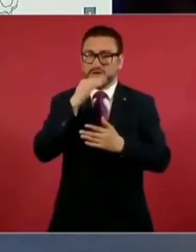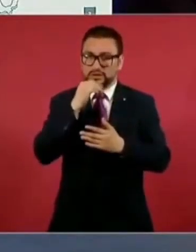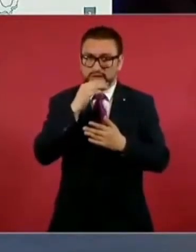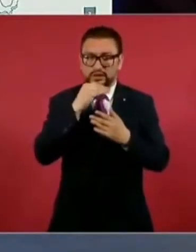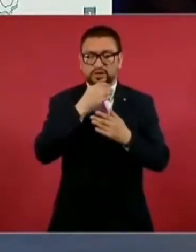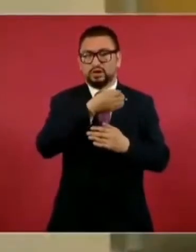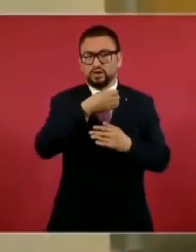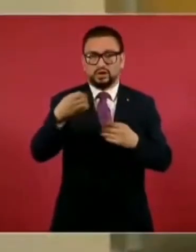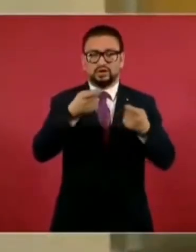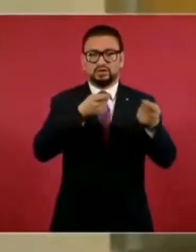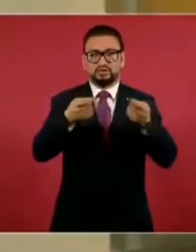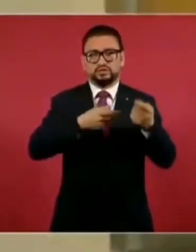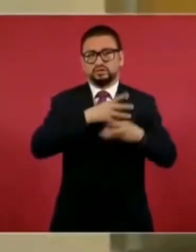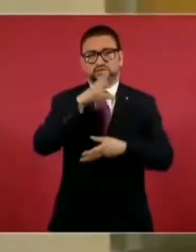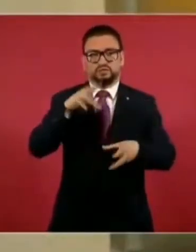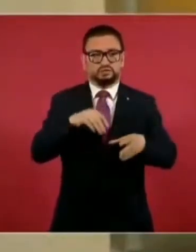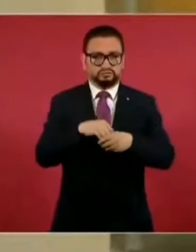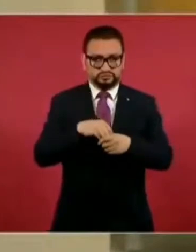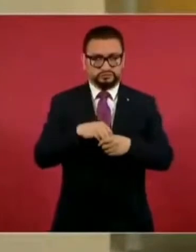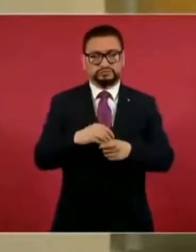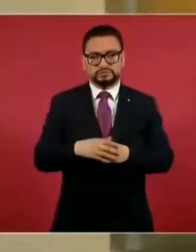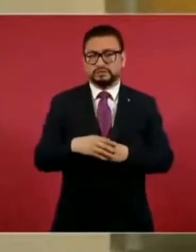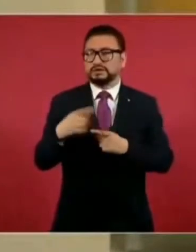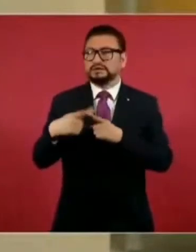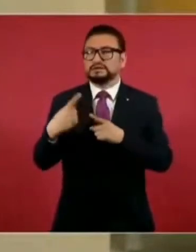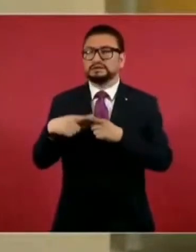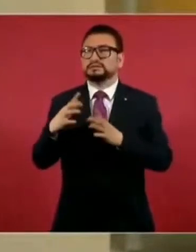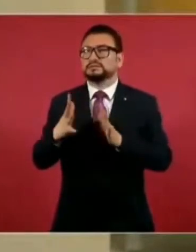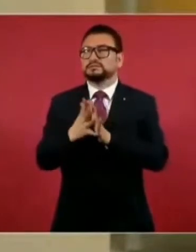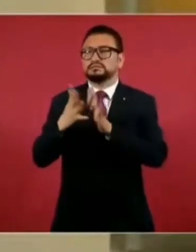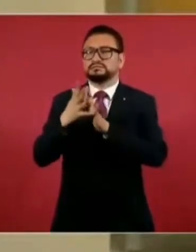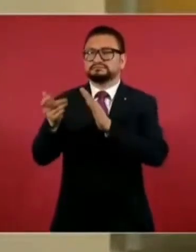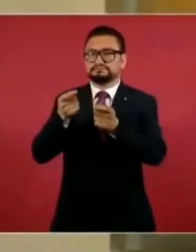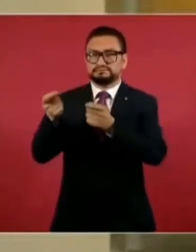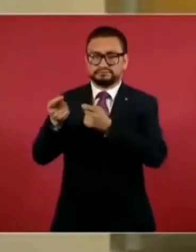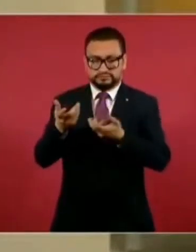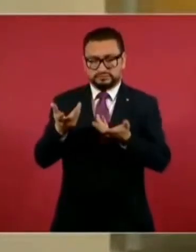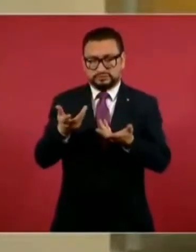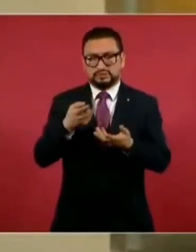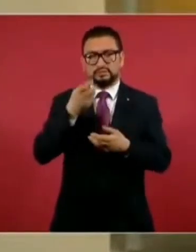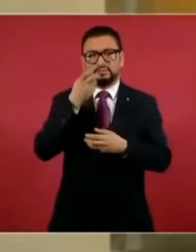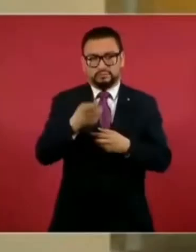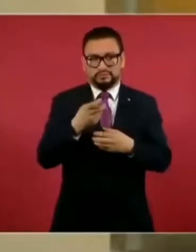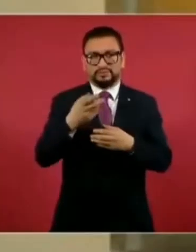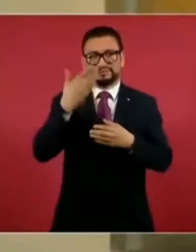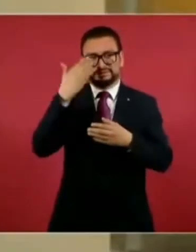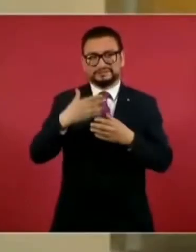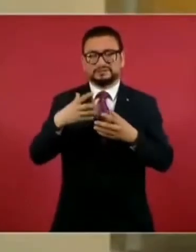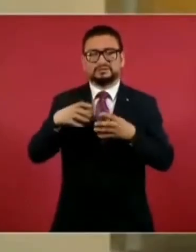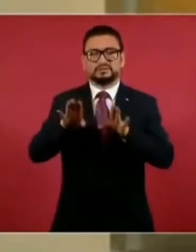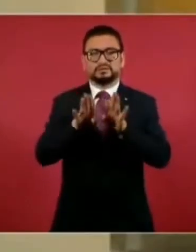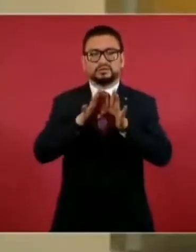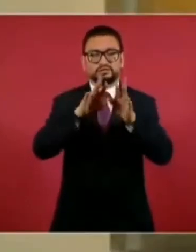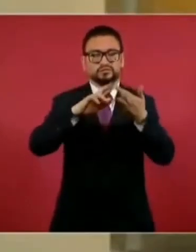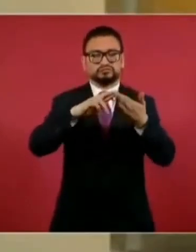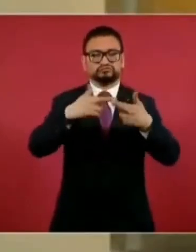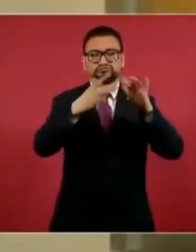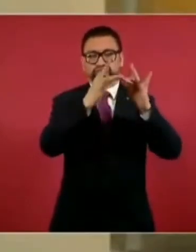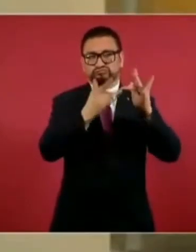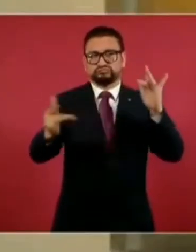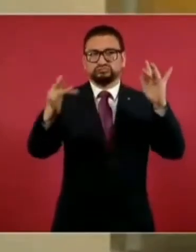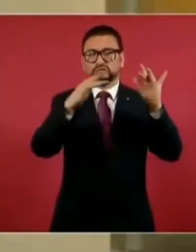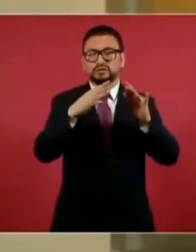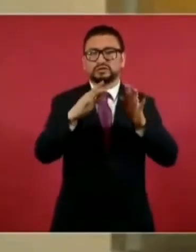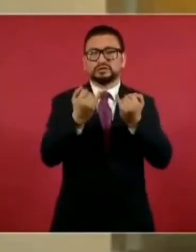tener control sobre los participantes. Y sin duda, dado que los crecimientos de la red y de la generación